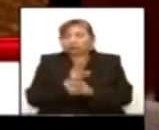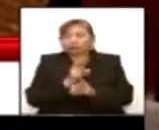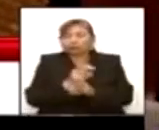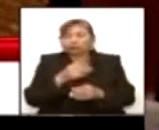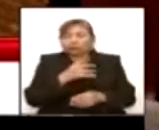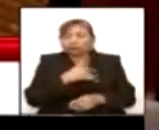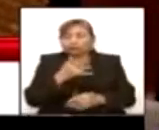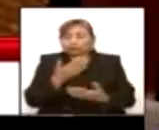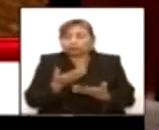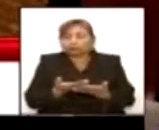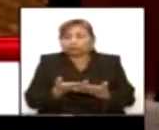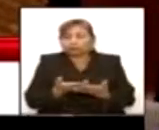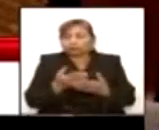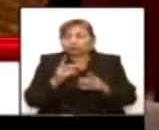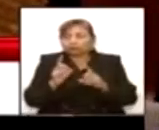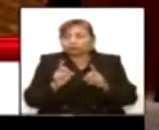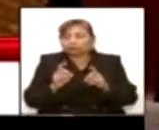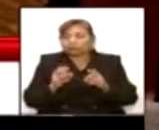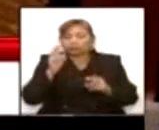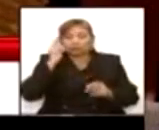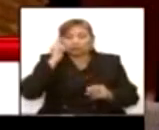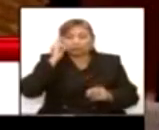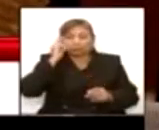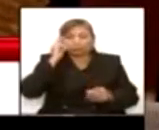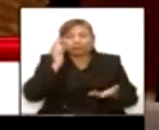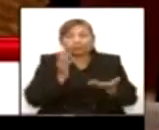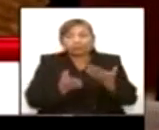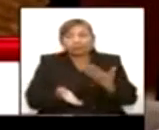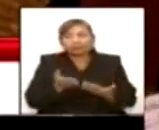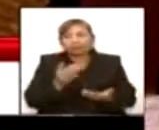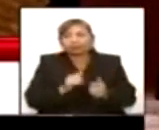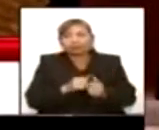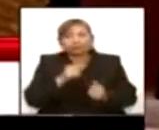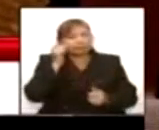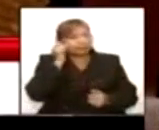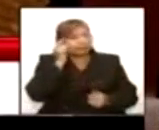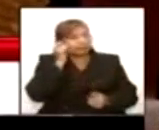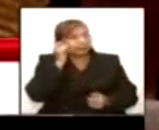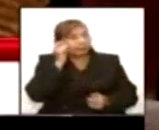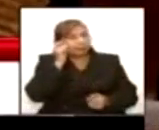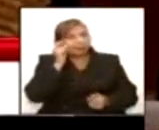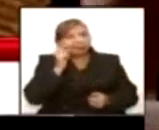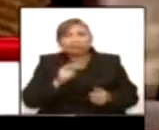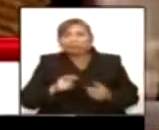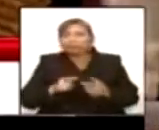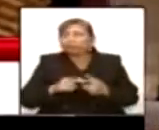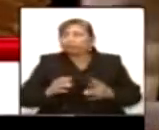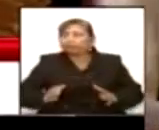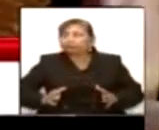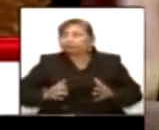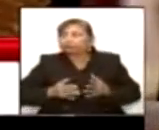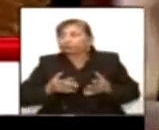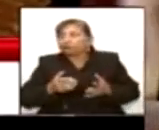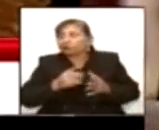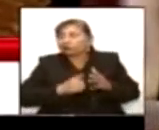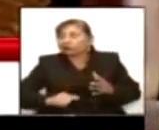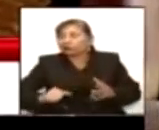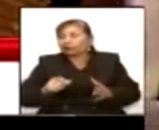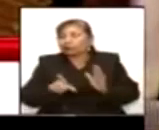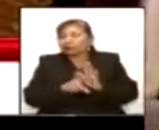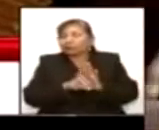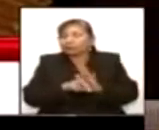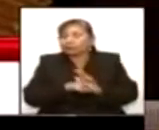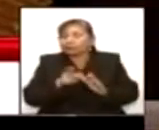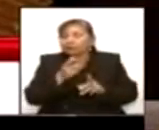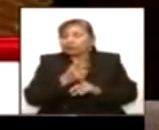promueven con sus razones tendrán que sustentarlo, empiezan con el aborto terapéutico, luego quieren el aborto